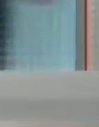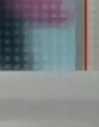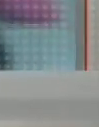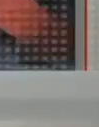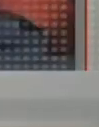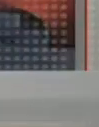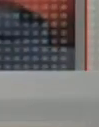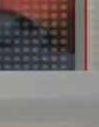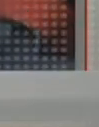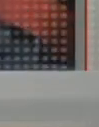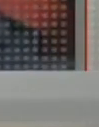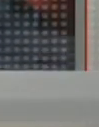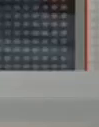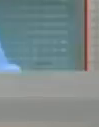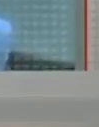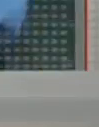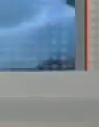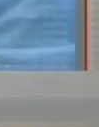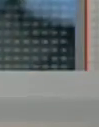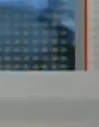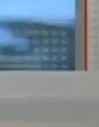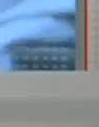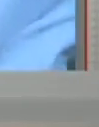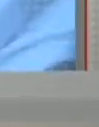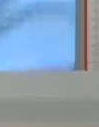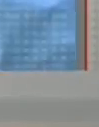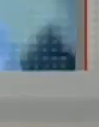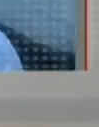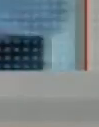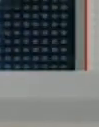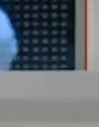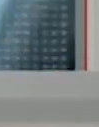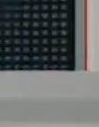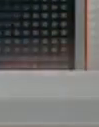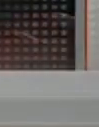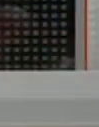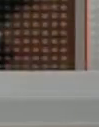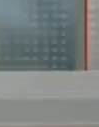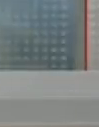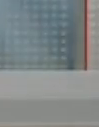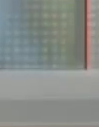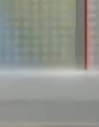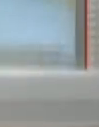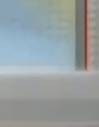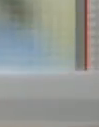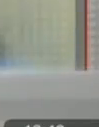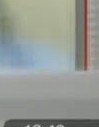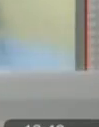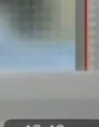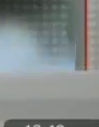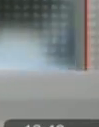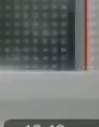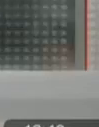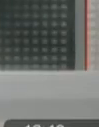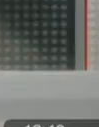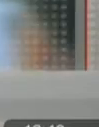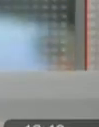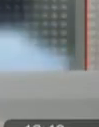Bebé fallece tras ser amamantado por su madre. Aparentemente se atragantó con la leche. La madre fue arrestada con